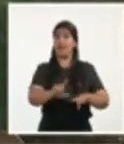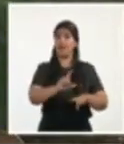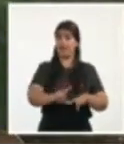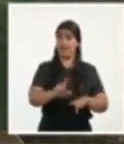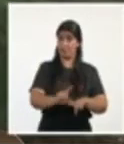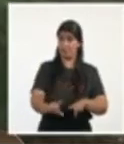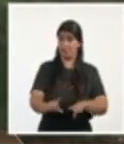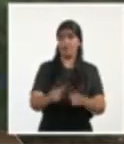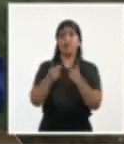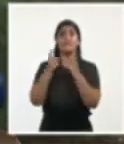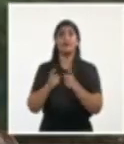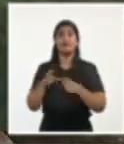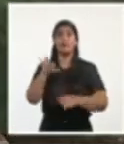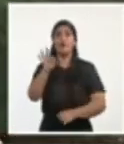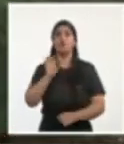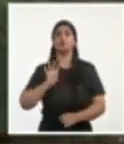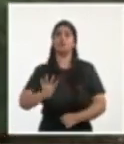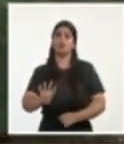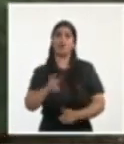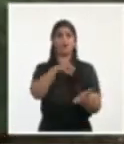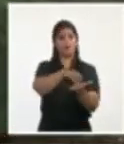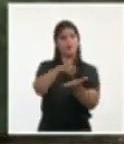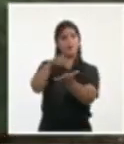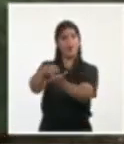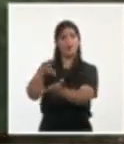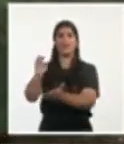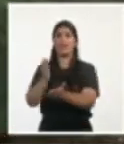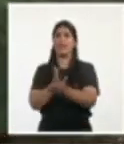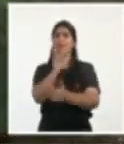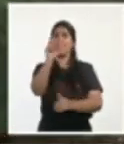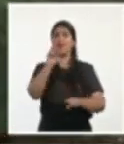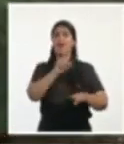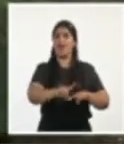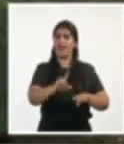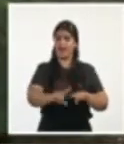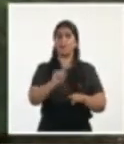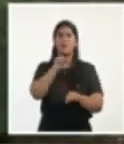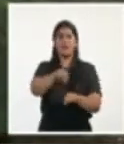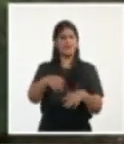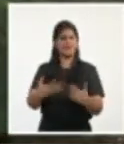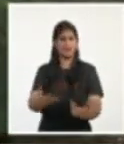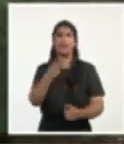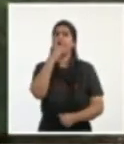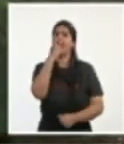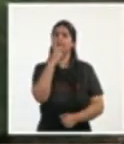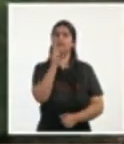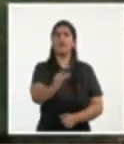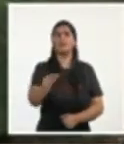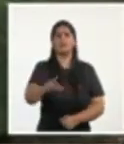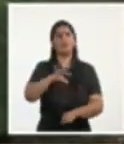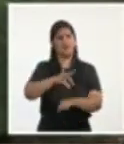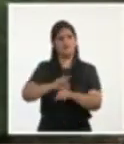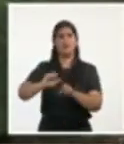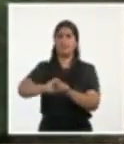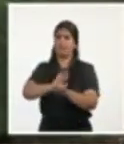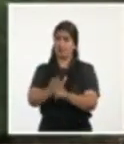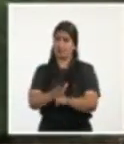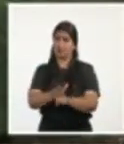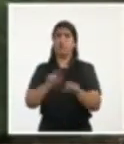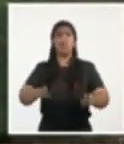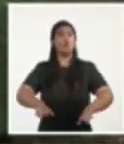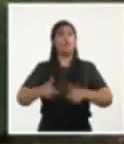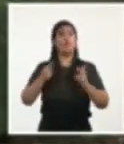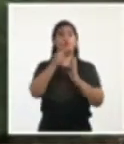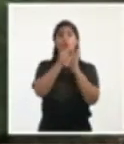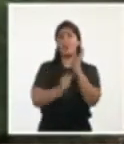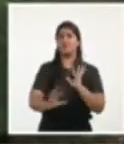Harían falta 84 instituciones como escuelas en el campo para soportar solo